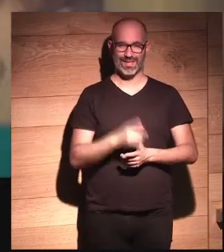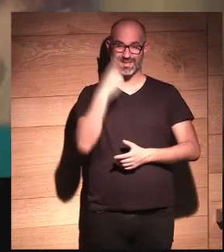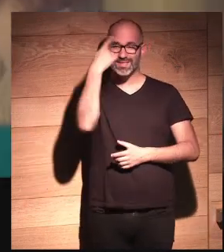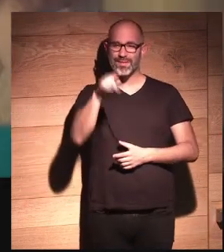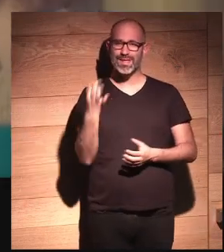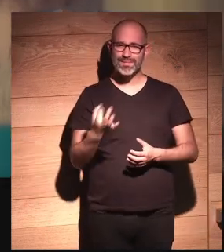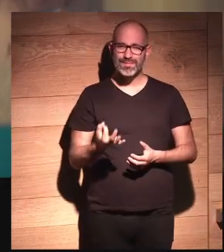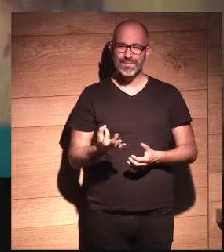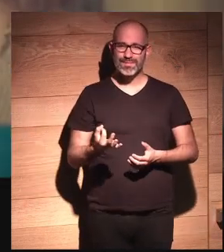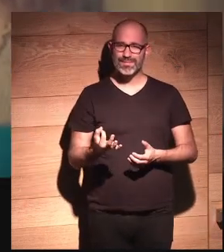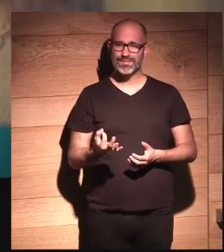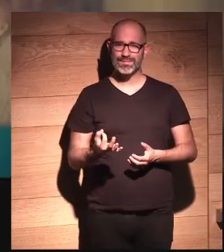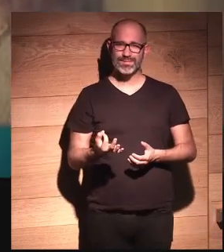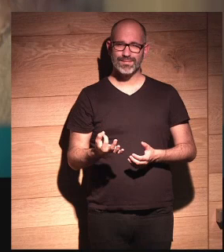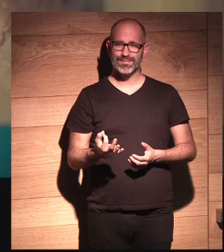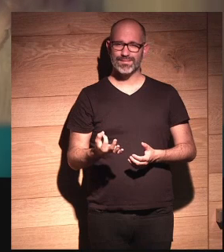¿Sabes?